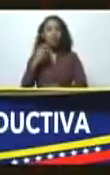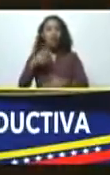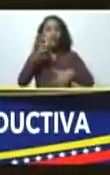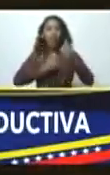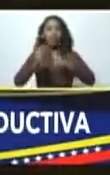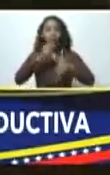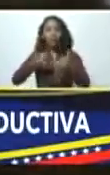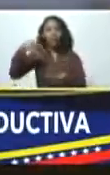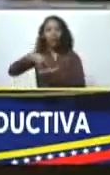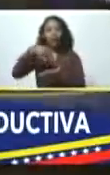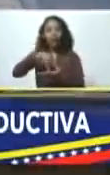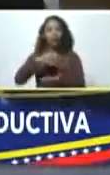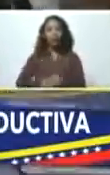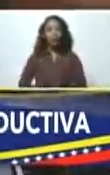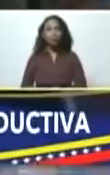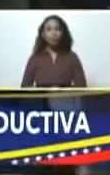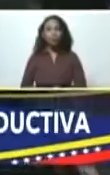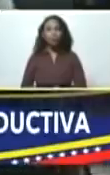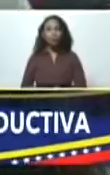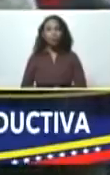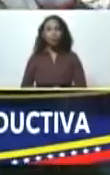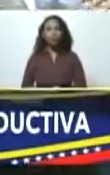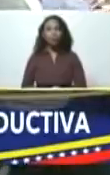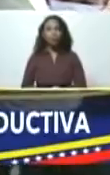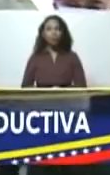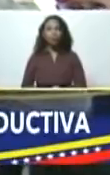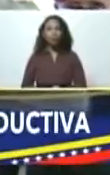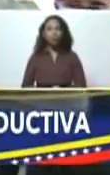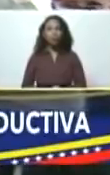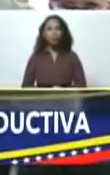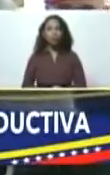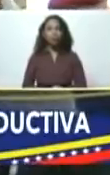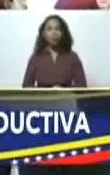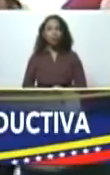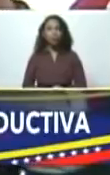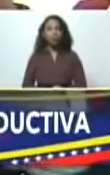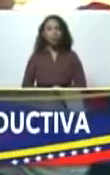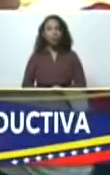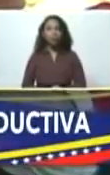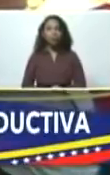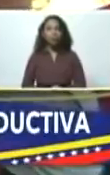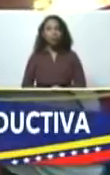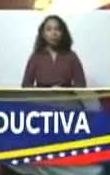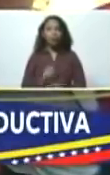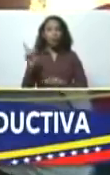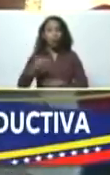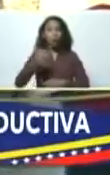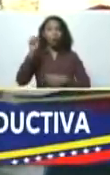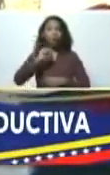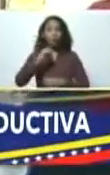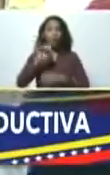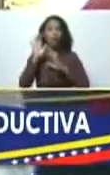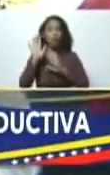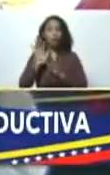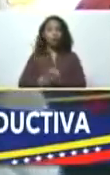cabra. Leche de cabra. Pero si va a romper la dieta es mejor con este lado, porque es más sano. Eso es correcto.